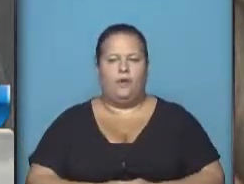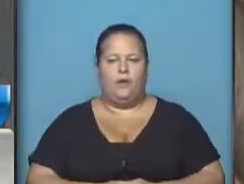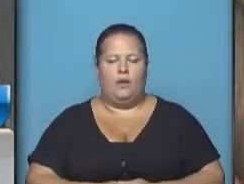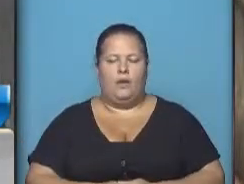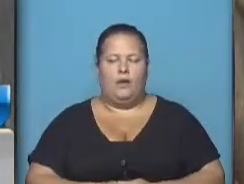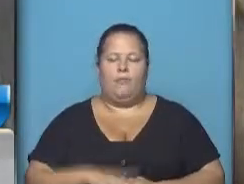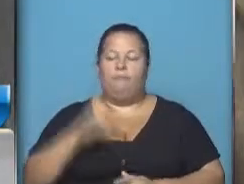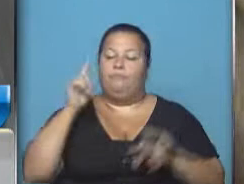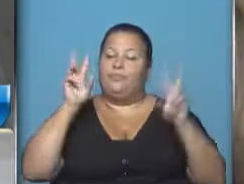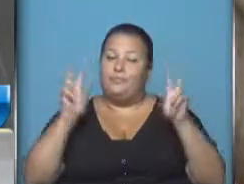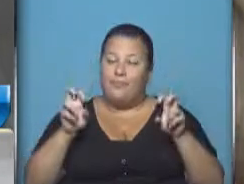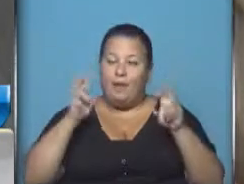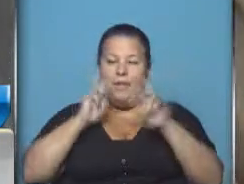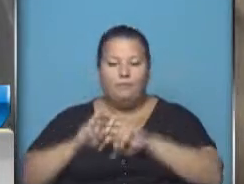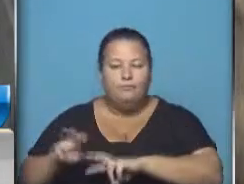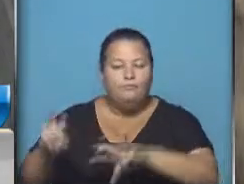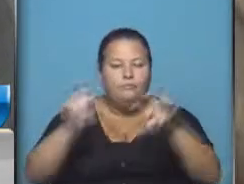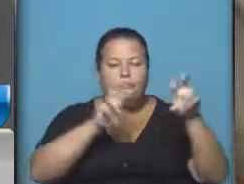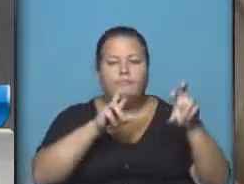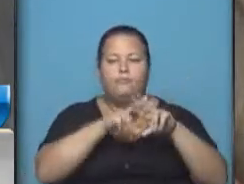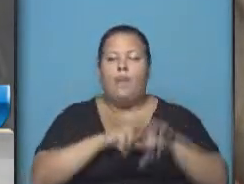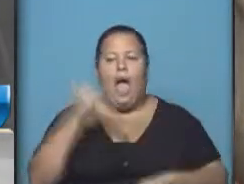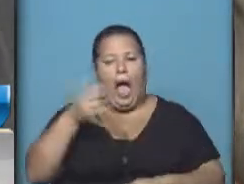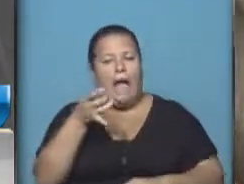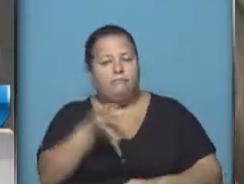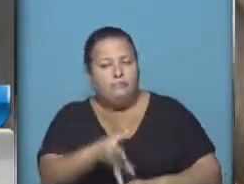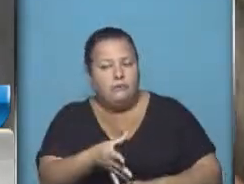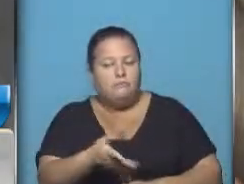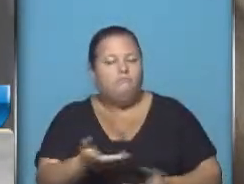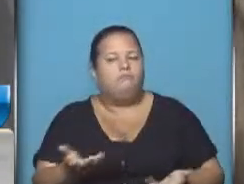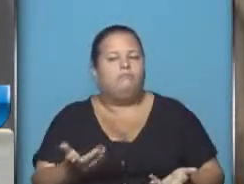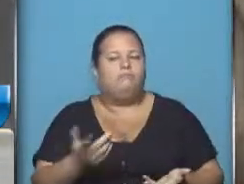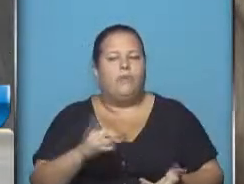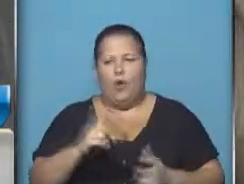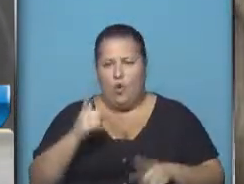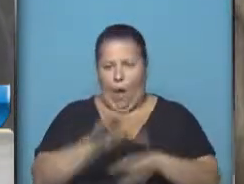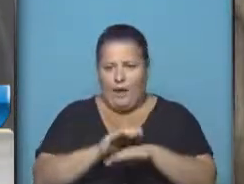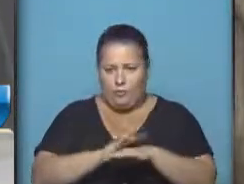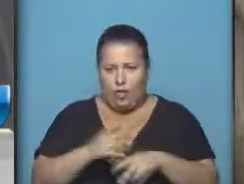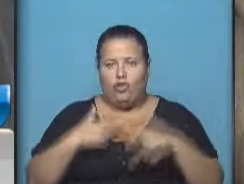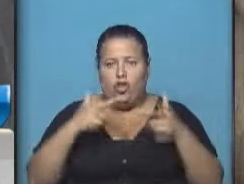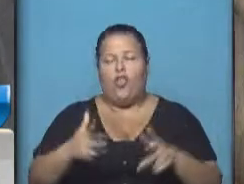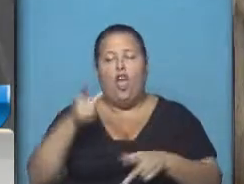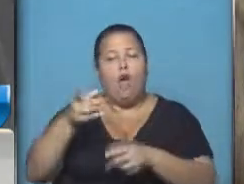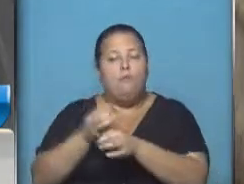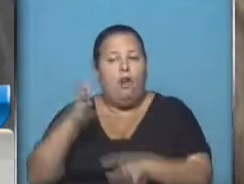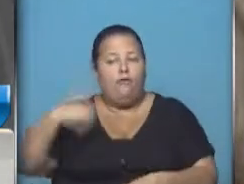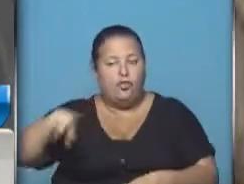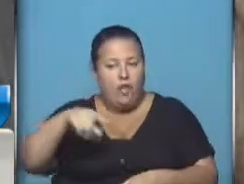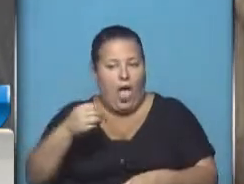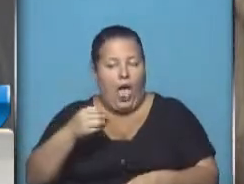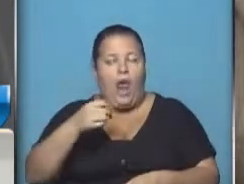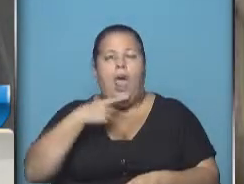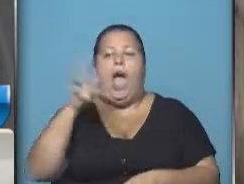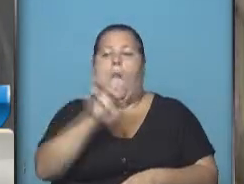el tema de que el peritaje determine que fue intencional, no exime de ninguna responsabilidad. Estoy diciendo que los especialistas que